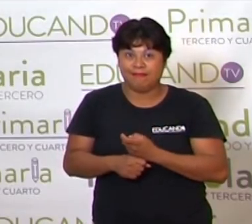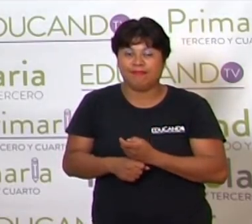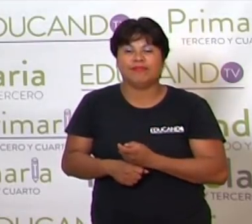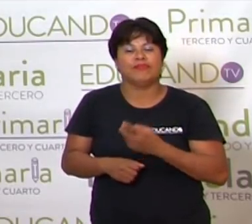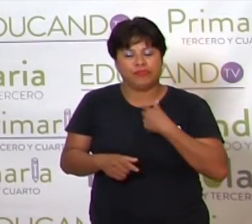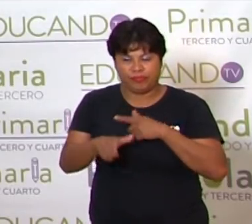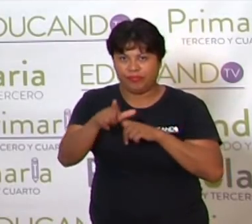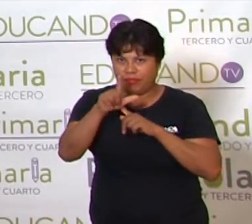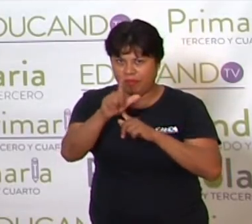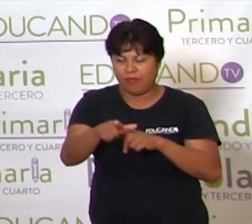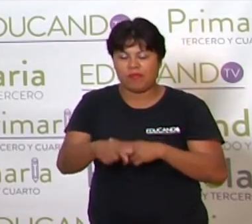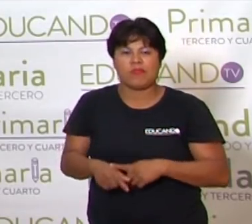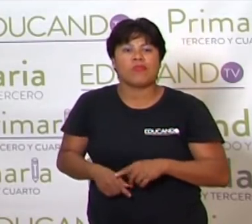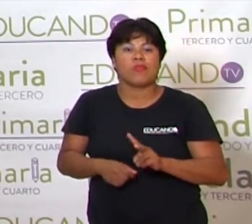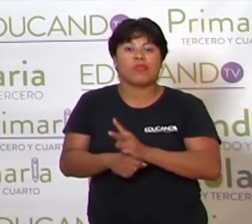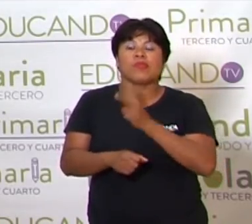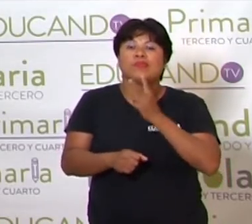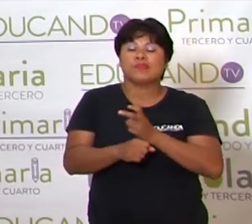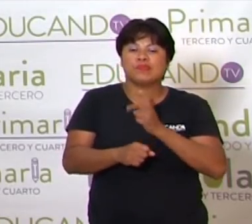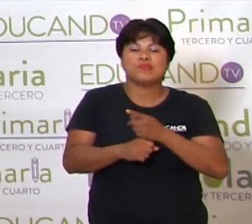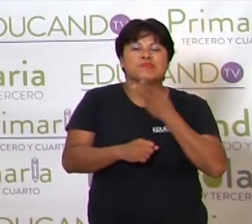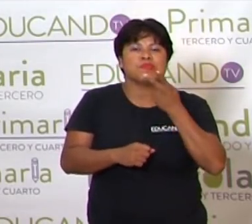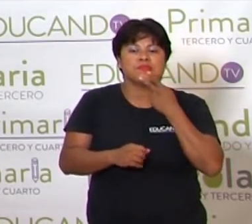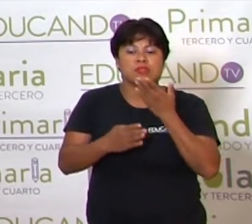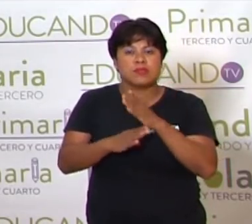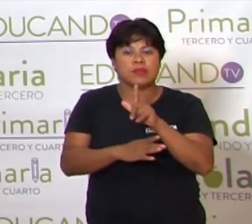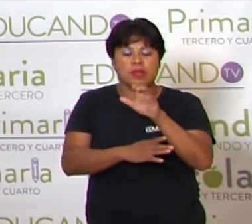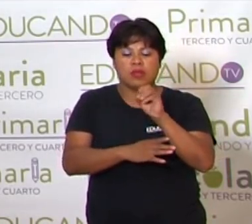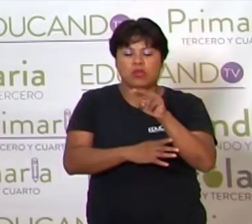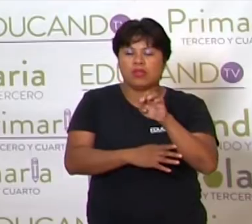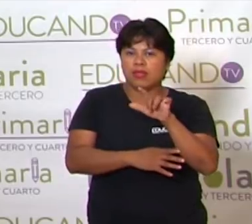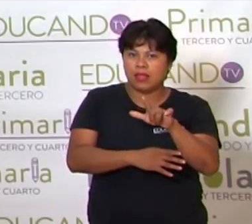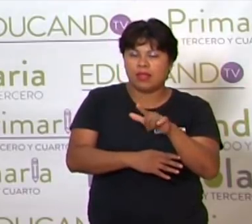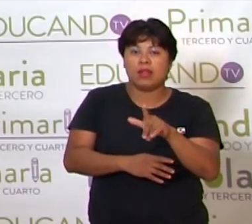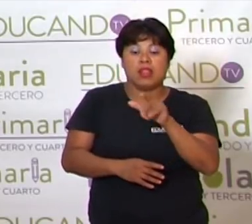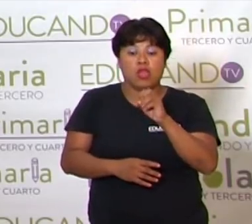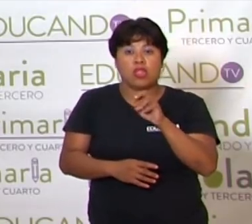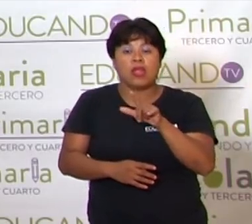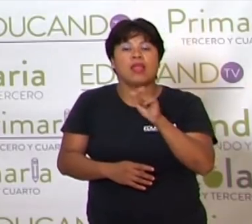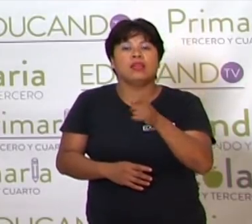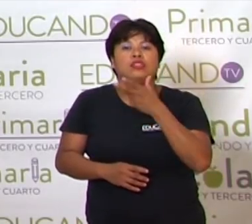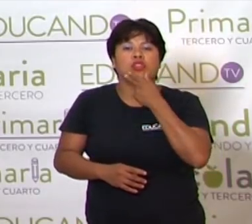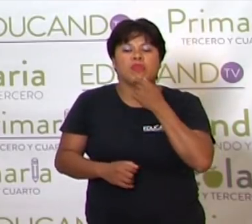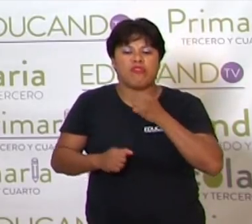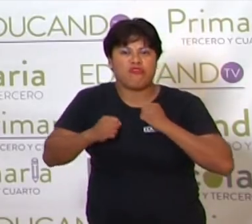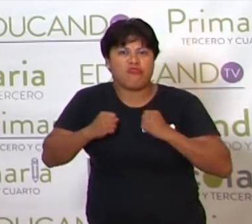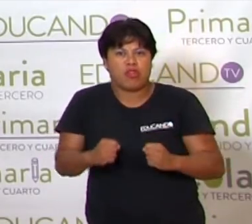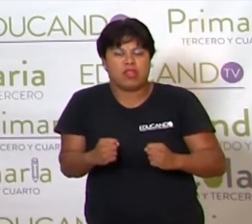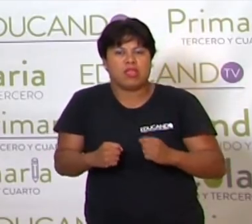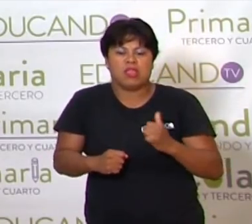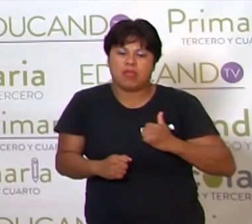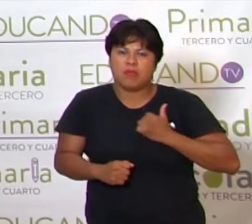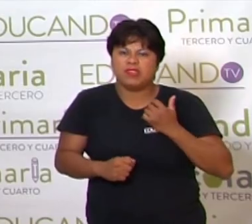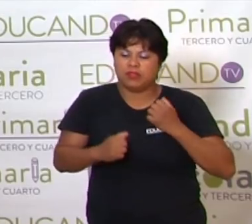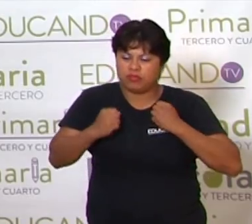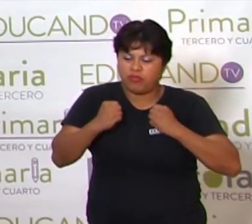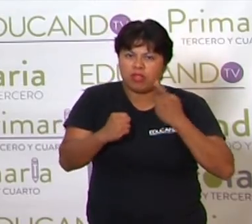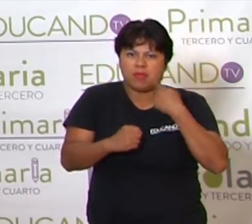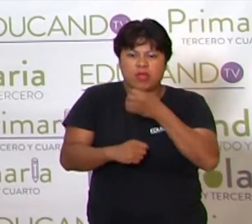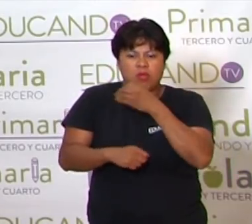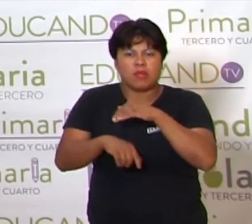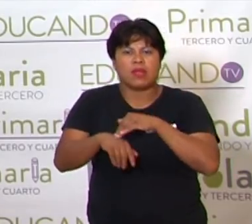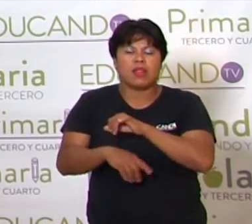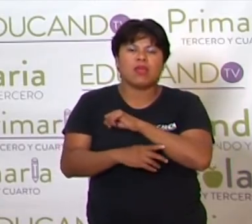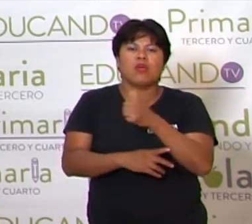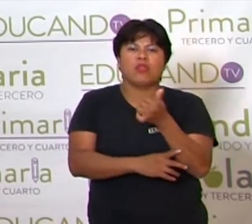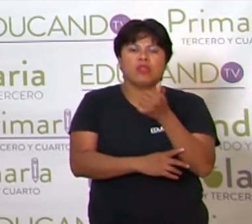a continuar. En la segunda voy a hablar de Leonel. Dice, Leonel era un hombre fuerte y aprovechaba su fuerza para obligar a